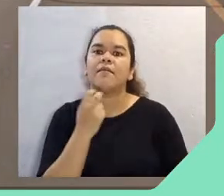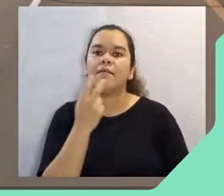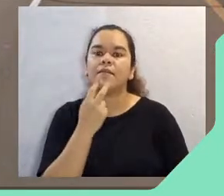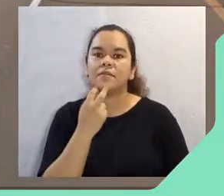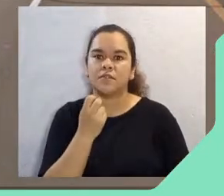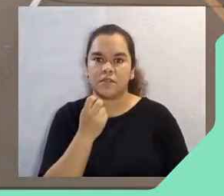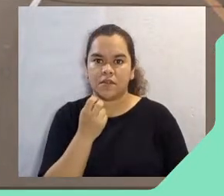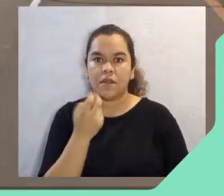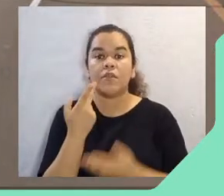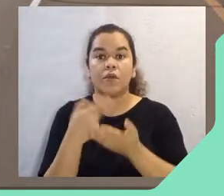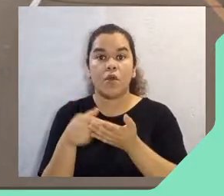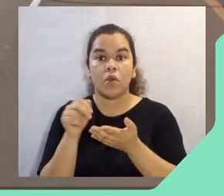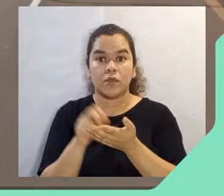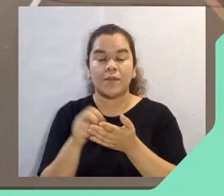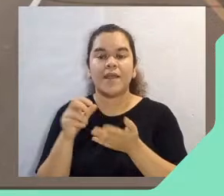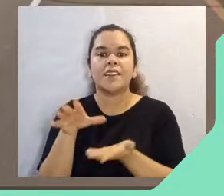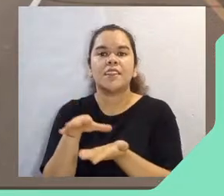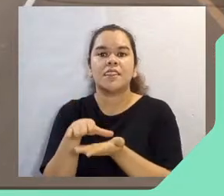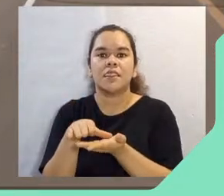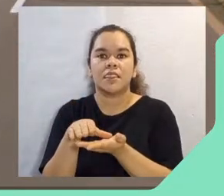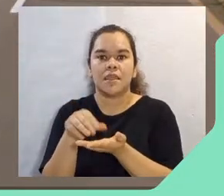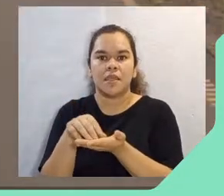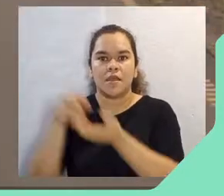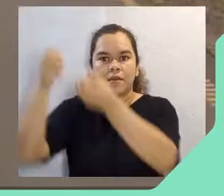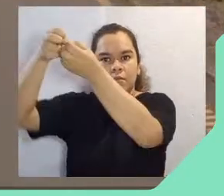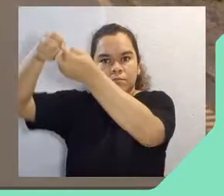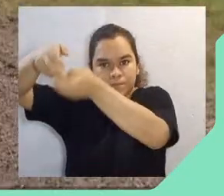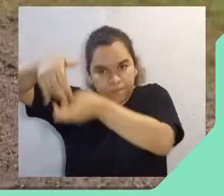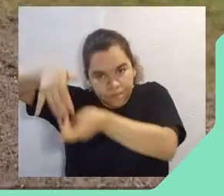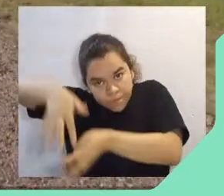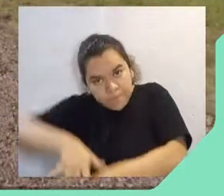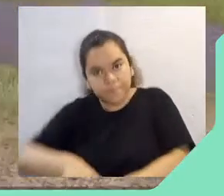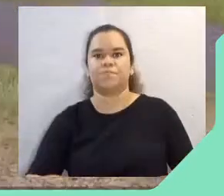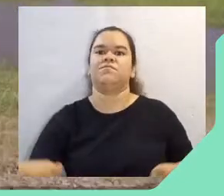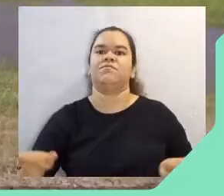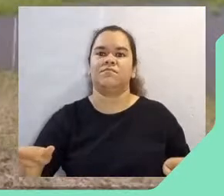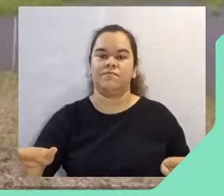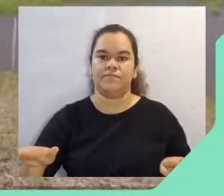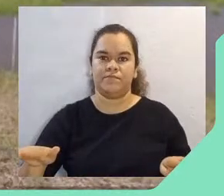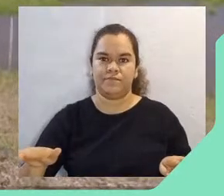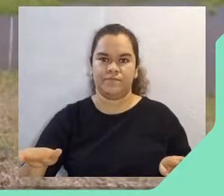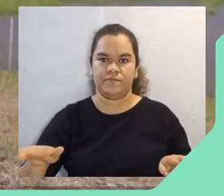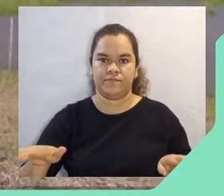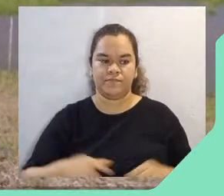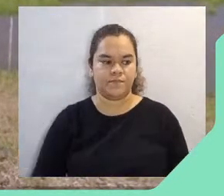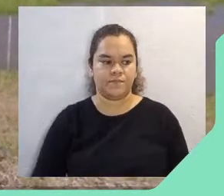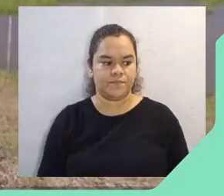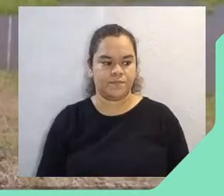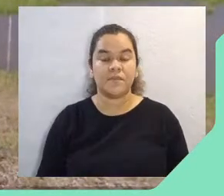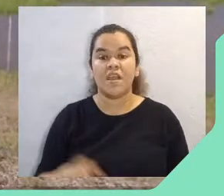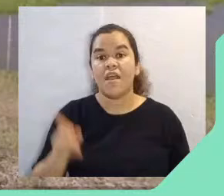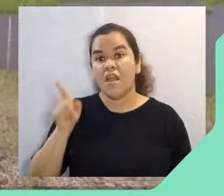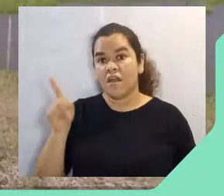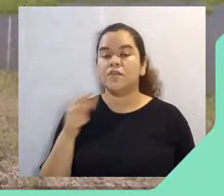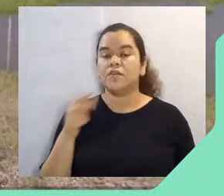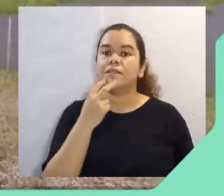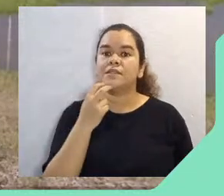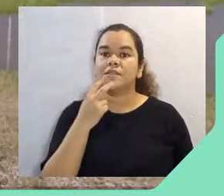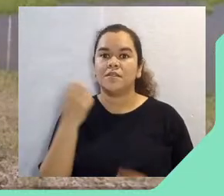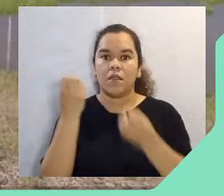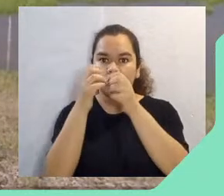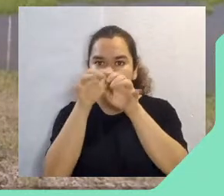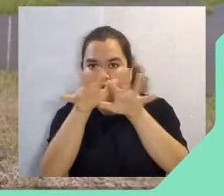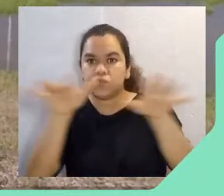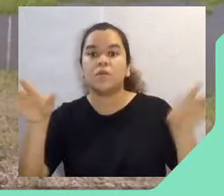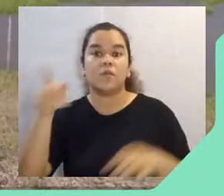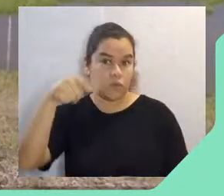eléctrica, vuelve a través del suelo. Esto ya es distribución de energía eléctrica, que es otra materia que ustedes van a